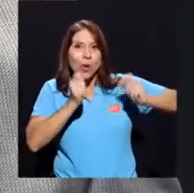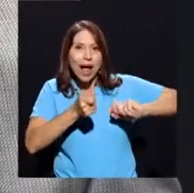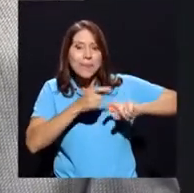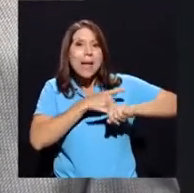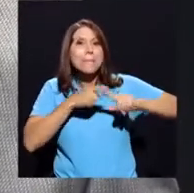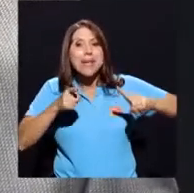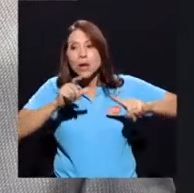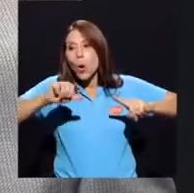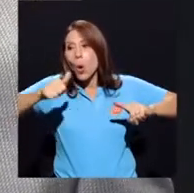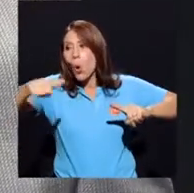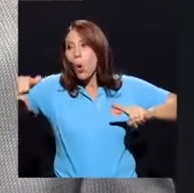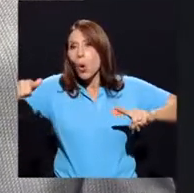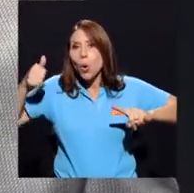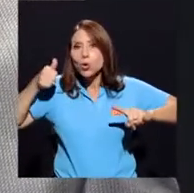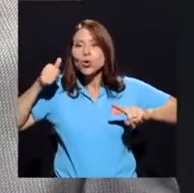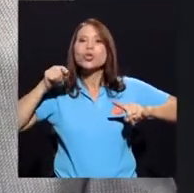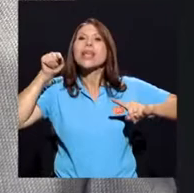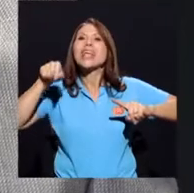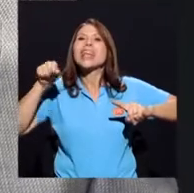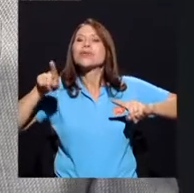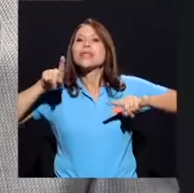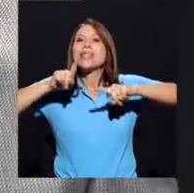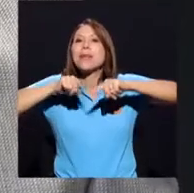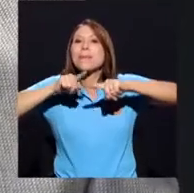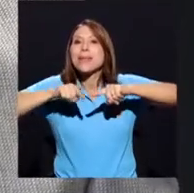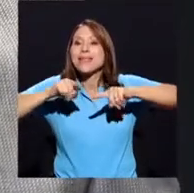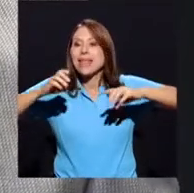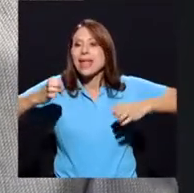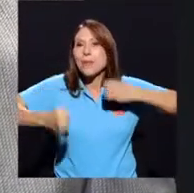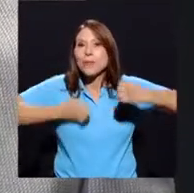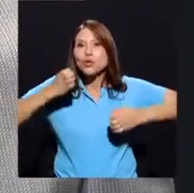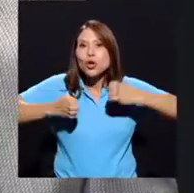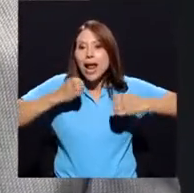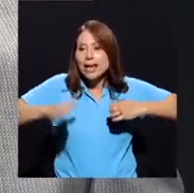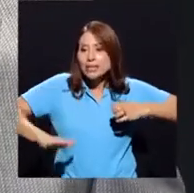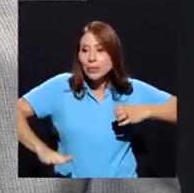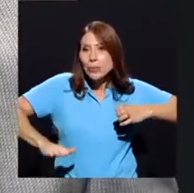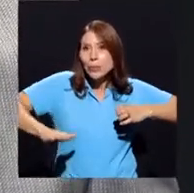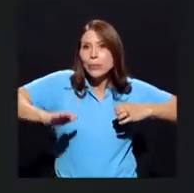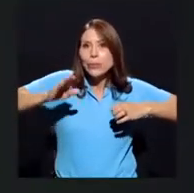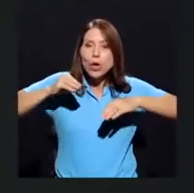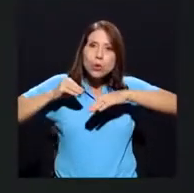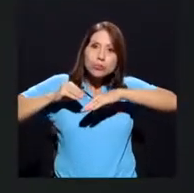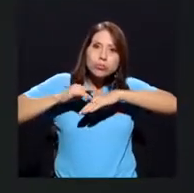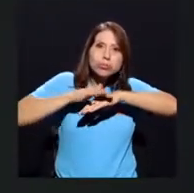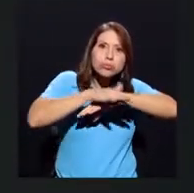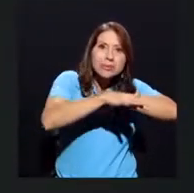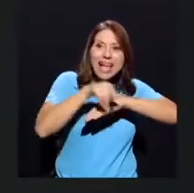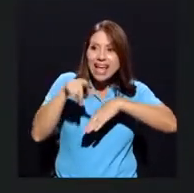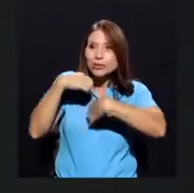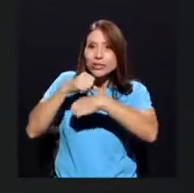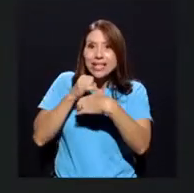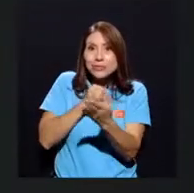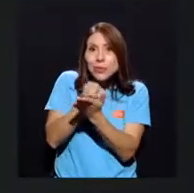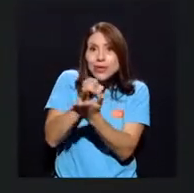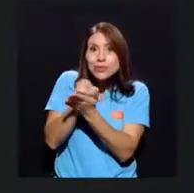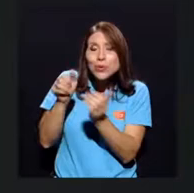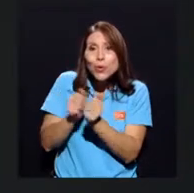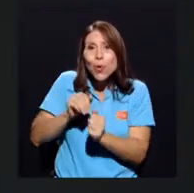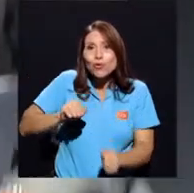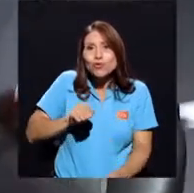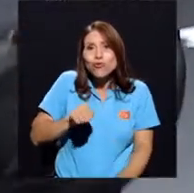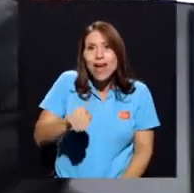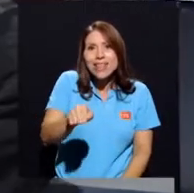genes que responde a los estímulos emocionales cuando uno está pequeñito hicieron estudio con ratas y las ratas que eran este